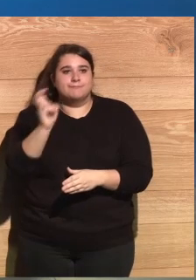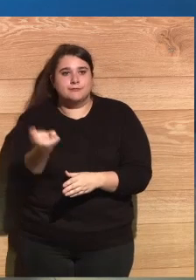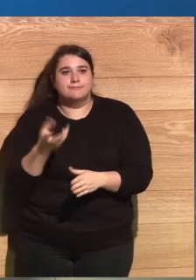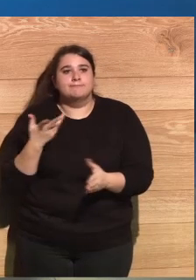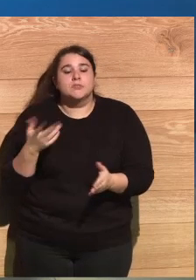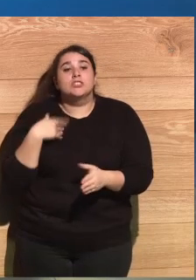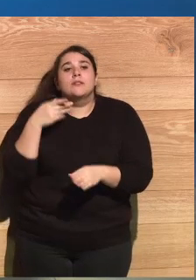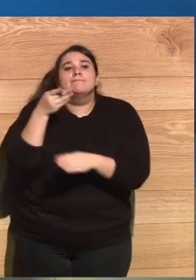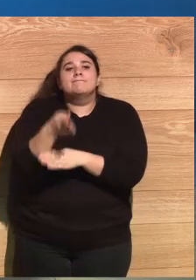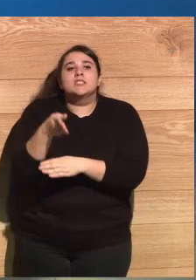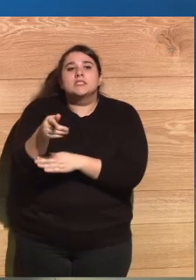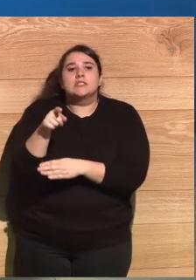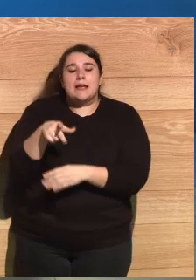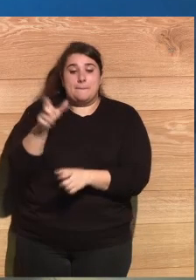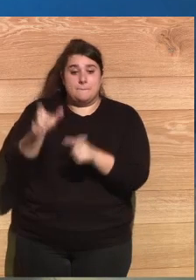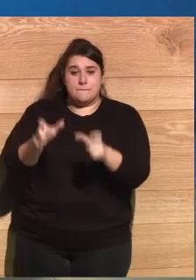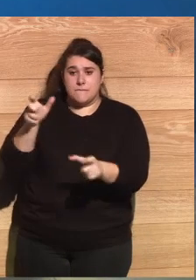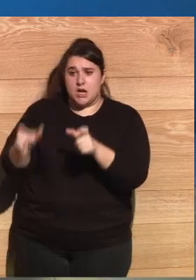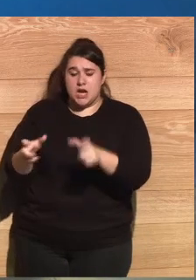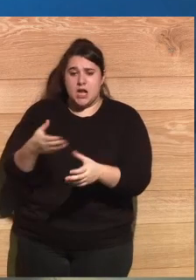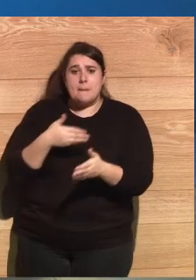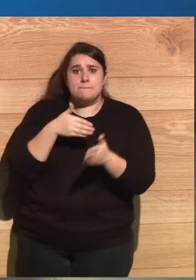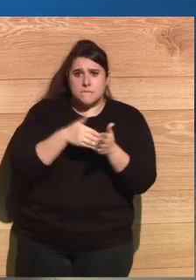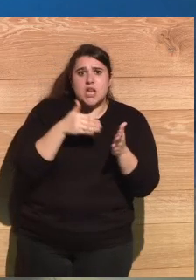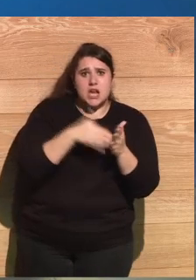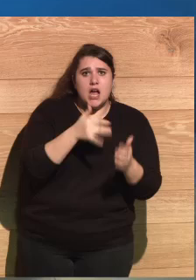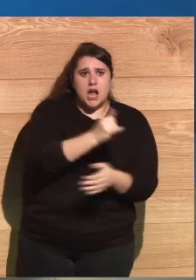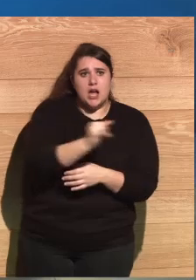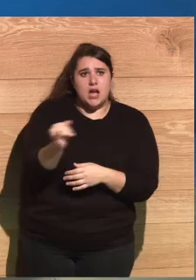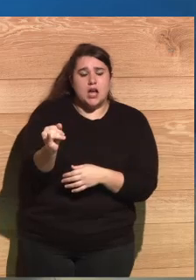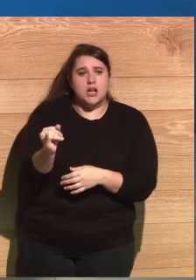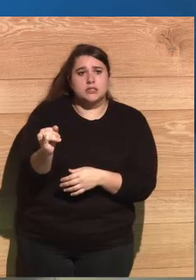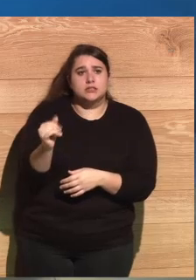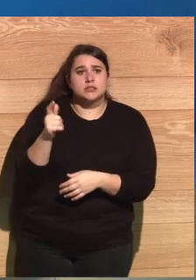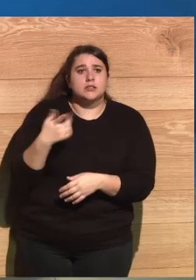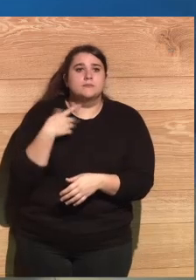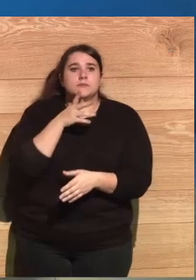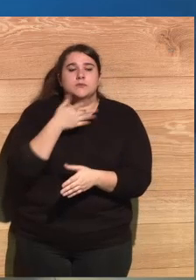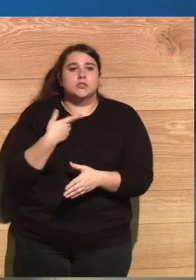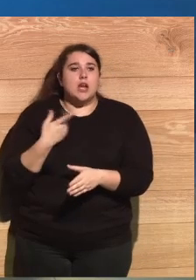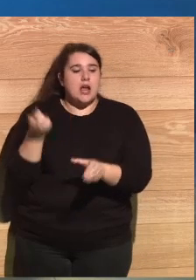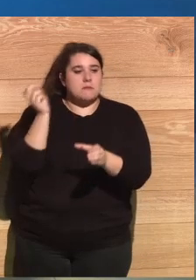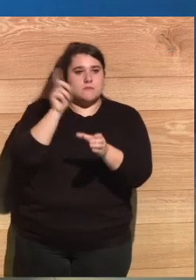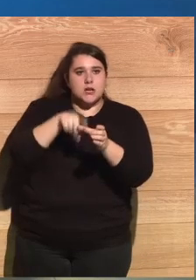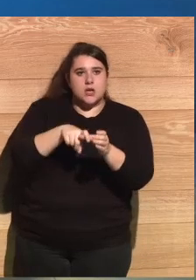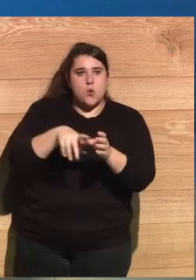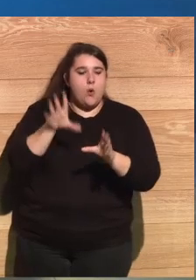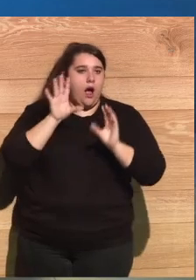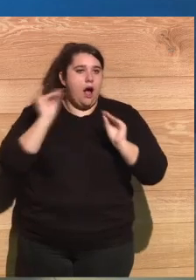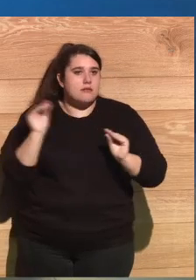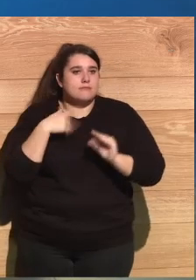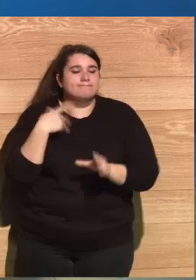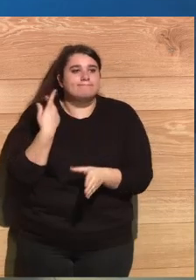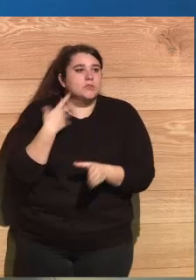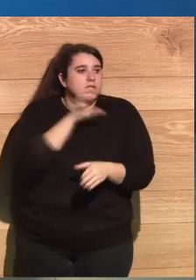a cientos, miles, decenas de miles de reservistas, personas que se han apuntado a la Guardia Nacional de su